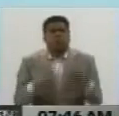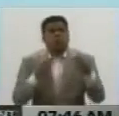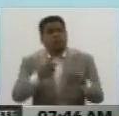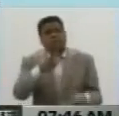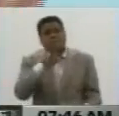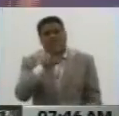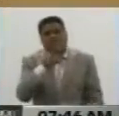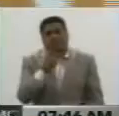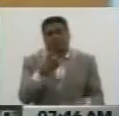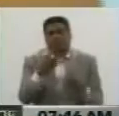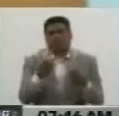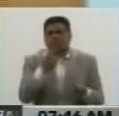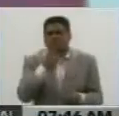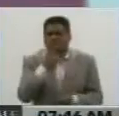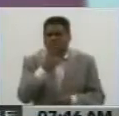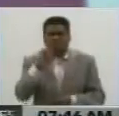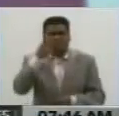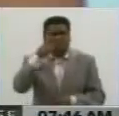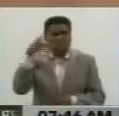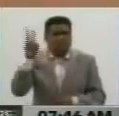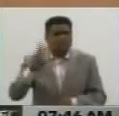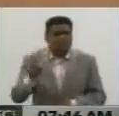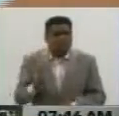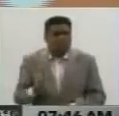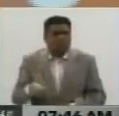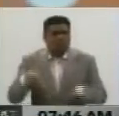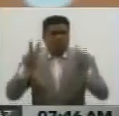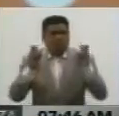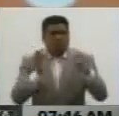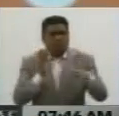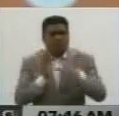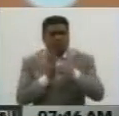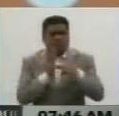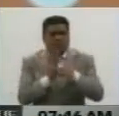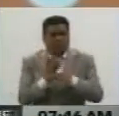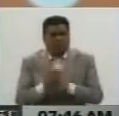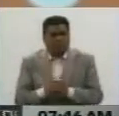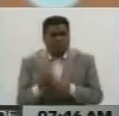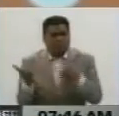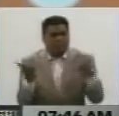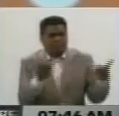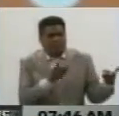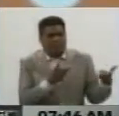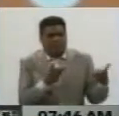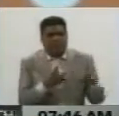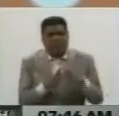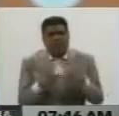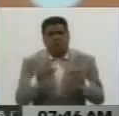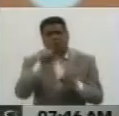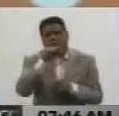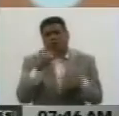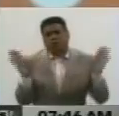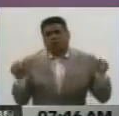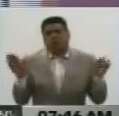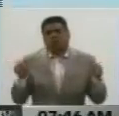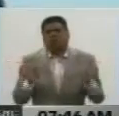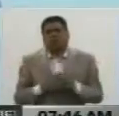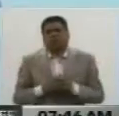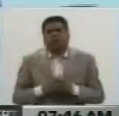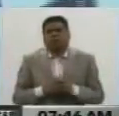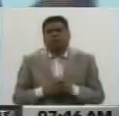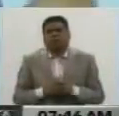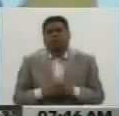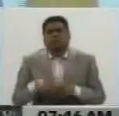preguntas el pueblo venezolano tiene conforme a este tema. Nosotros vamos a invitarlos a todos a que participen a través de las redes sociales, aprovechando la presencia del